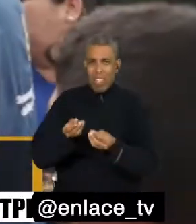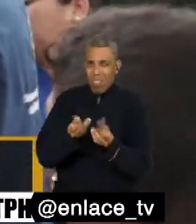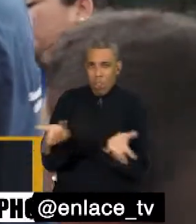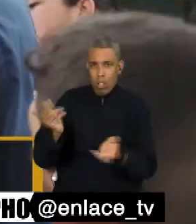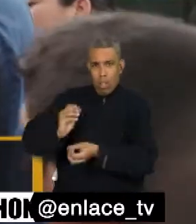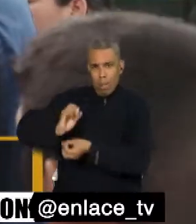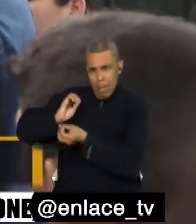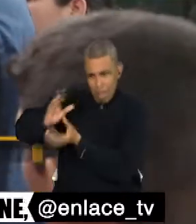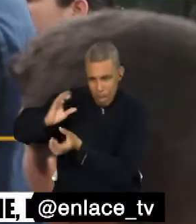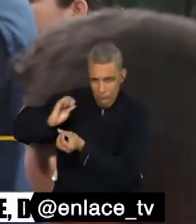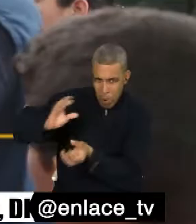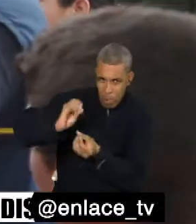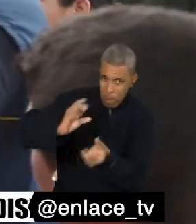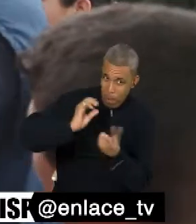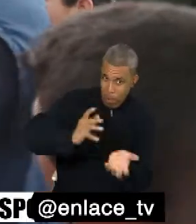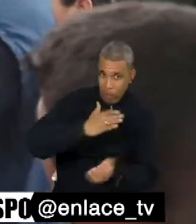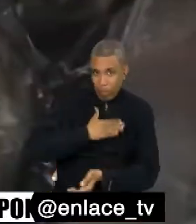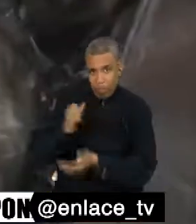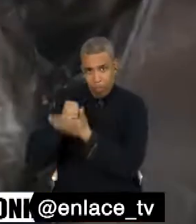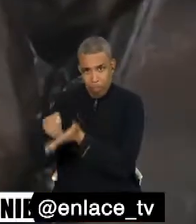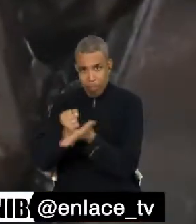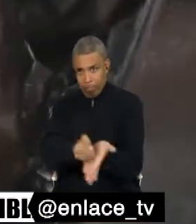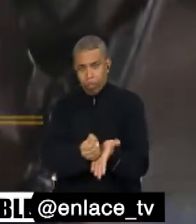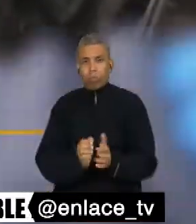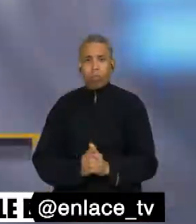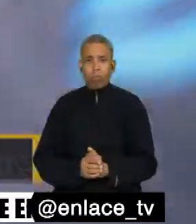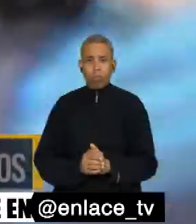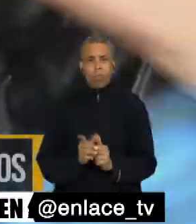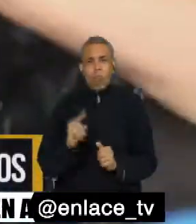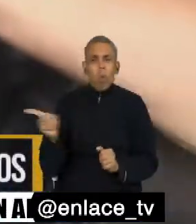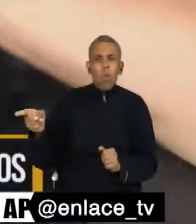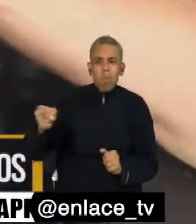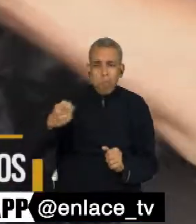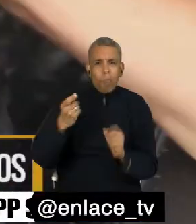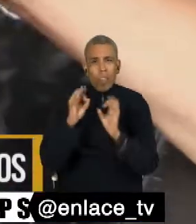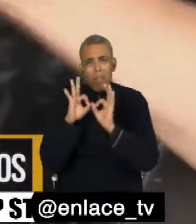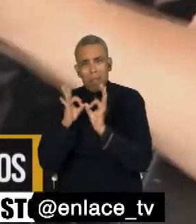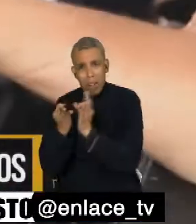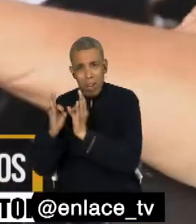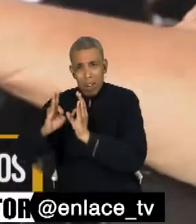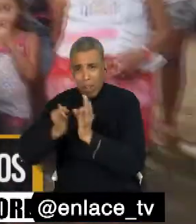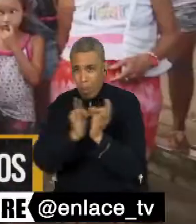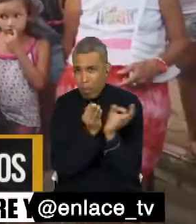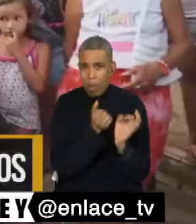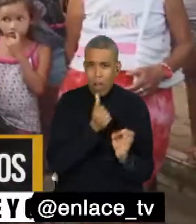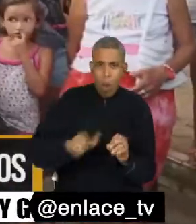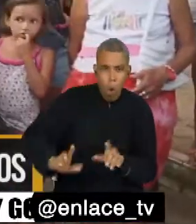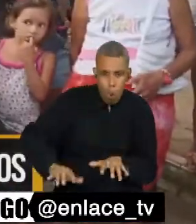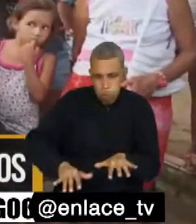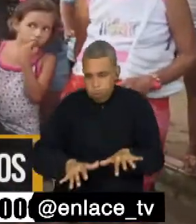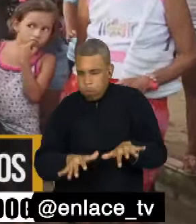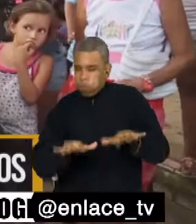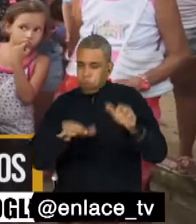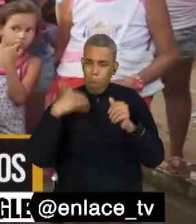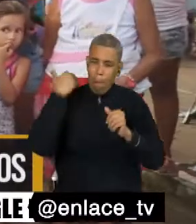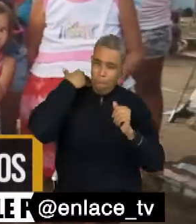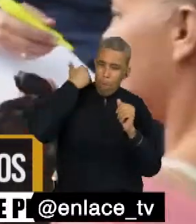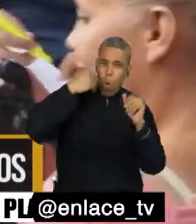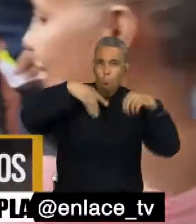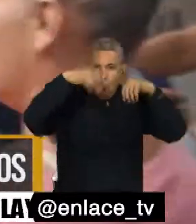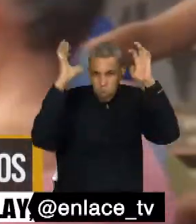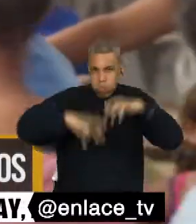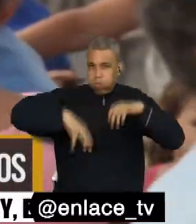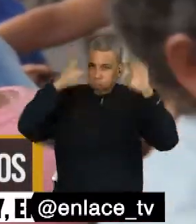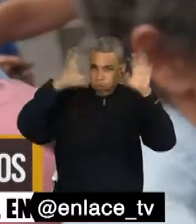el impacto que vive la comunidad afectada por las inclemencias del clima, y por ello decenas de familias barranqueñas reciben mercados de manos de la